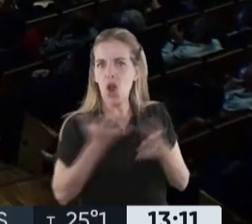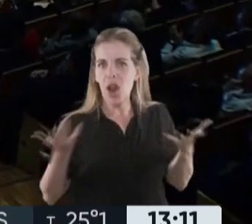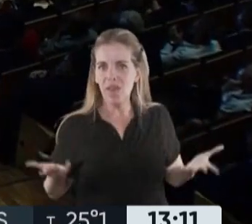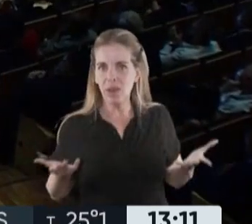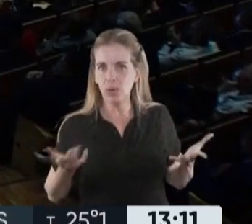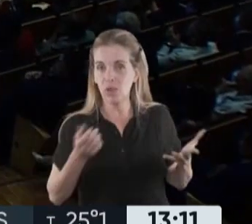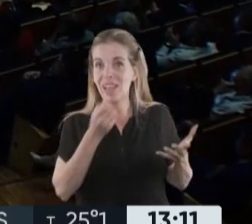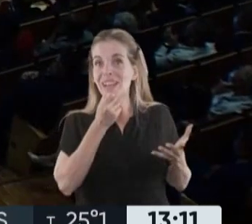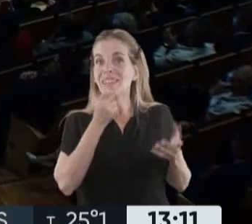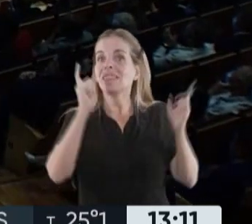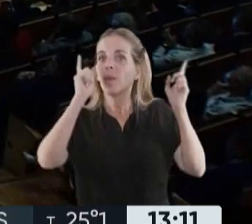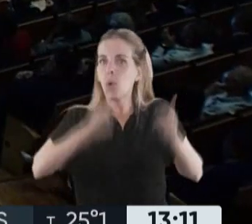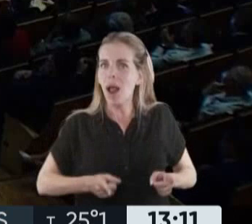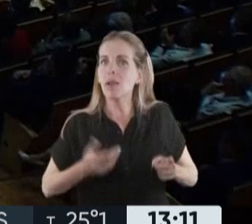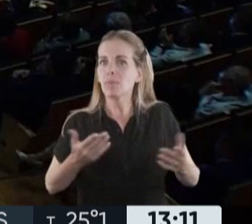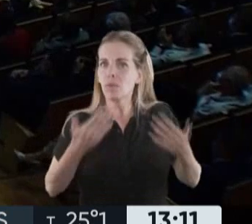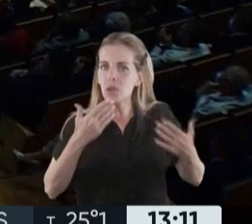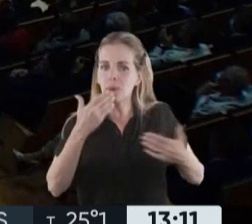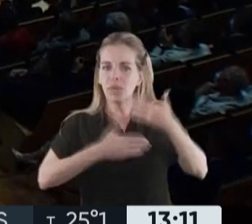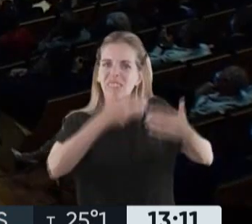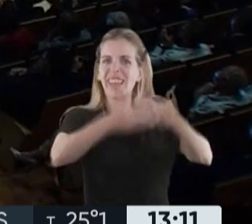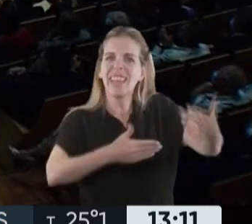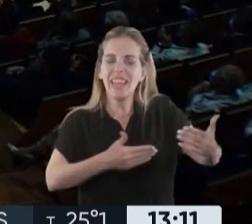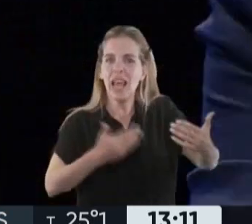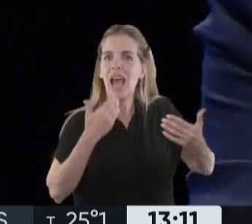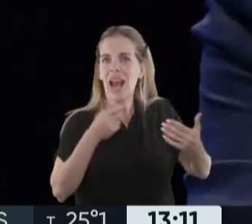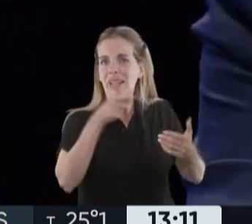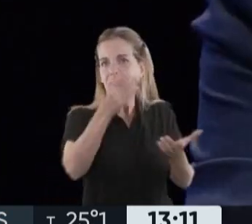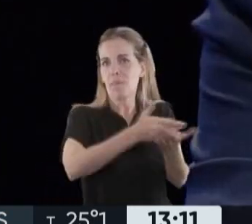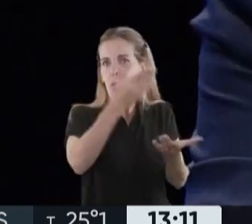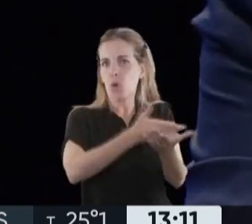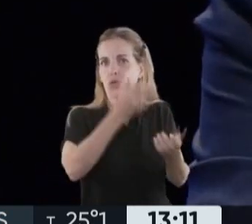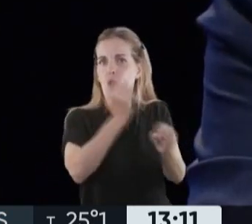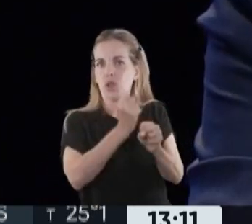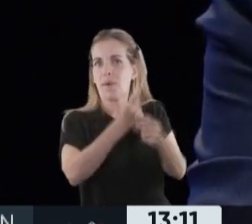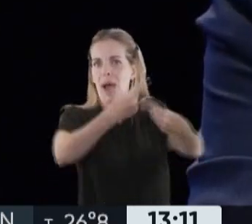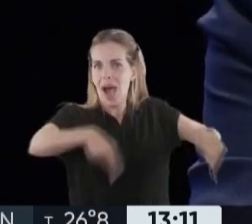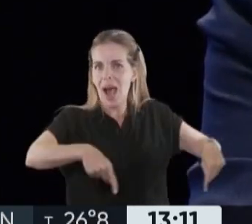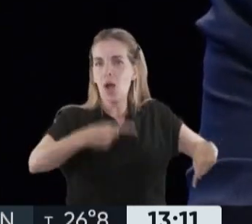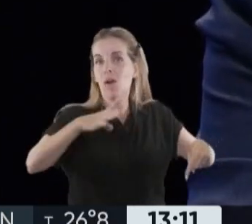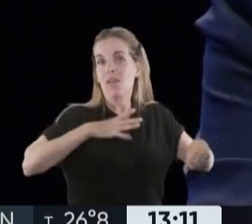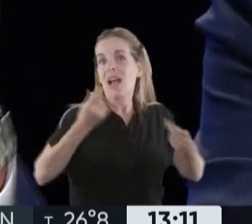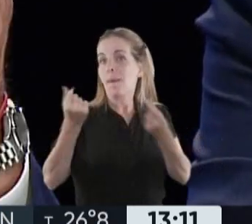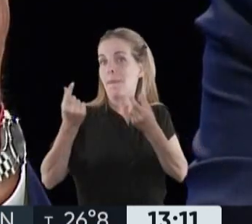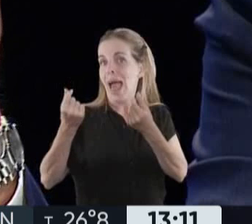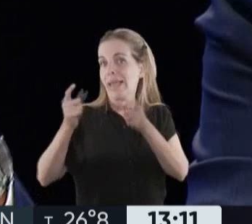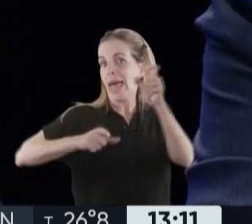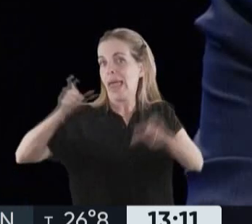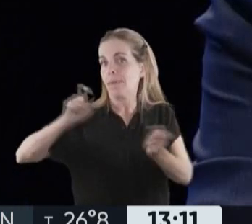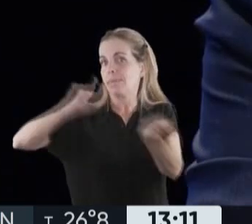Y si pudimos recuperarnos es porque esas estructuras existían. Lo que no existía era el dinero de los especuladores, se había